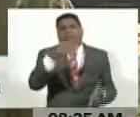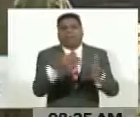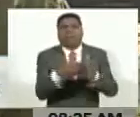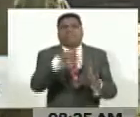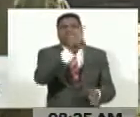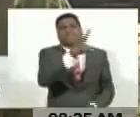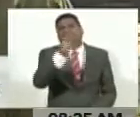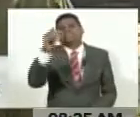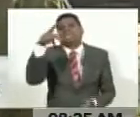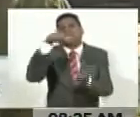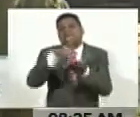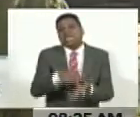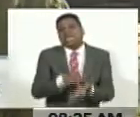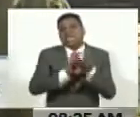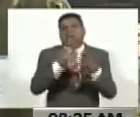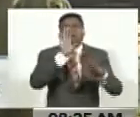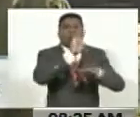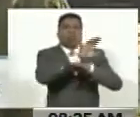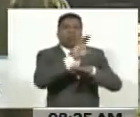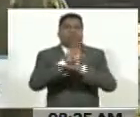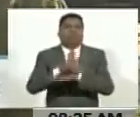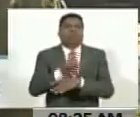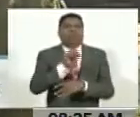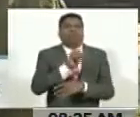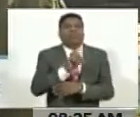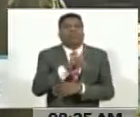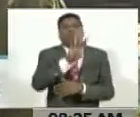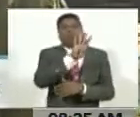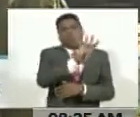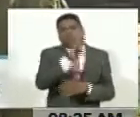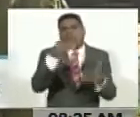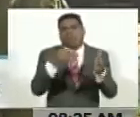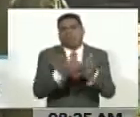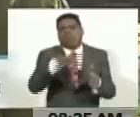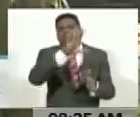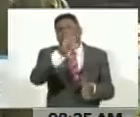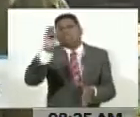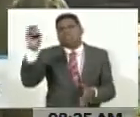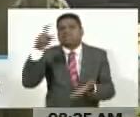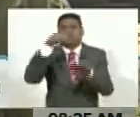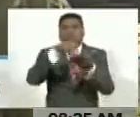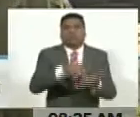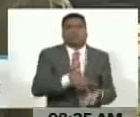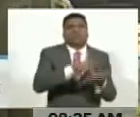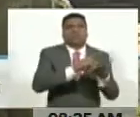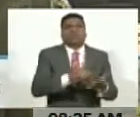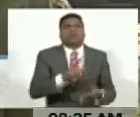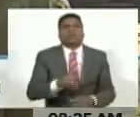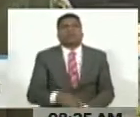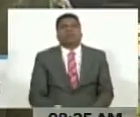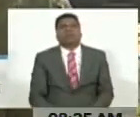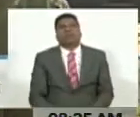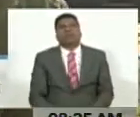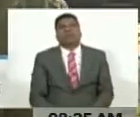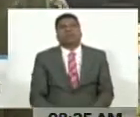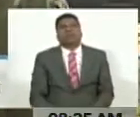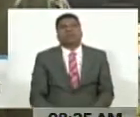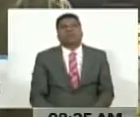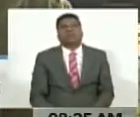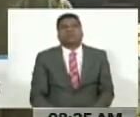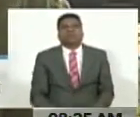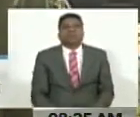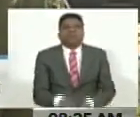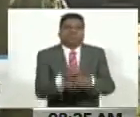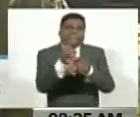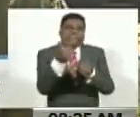Ella en condición de cautiverio en zoológico no debe pesar más de 4.500 kilos. Entonces, bueno, fundamentalmente esa desmejora que se ve es